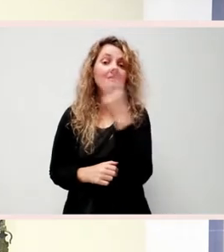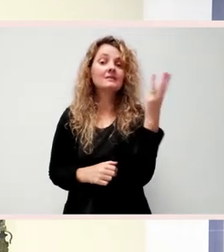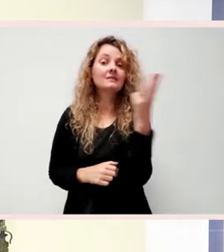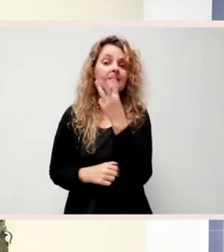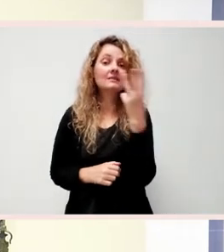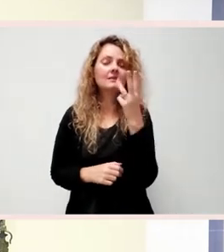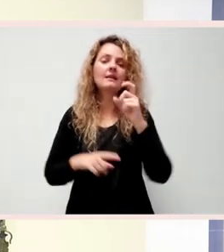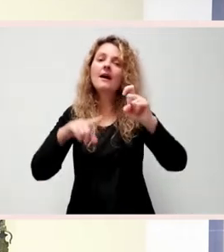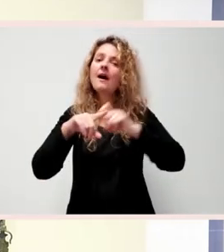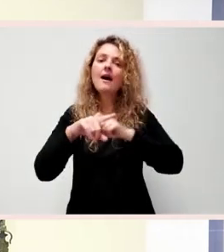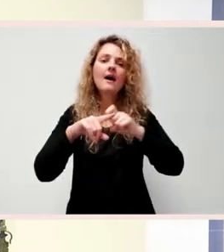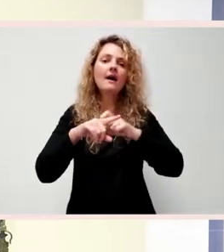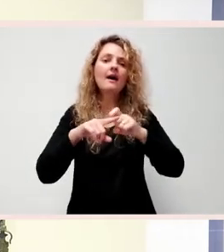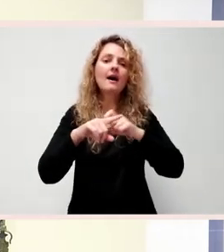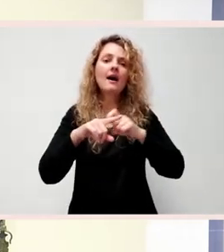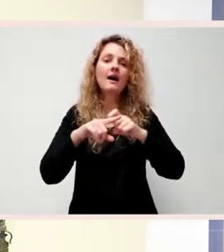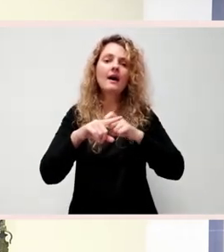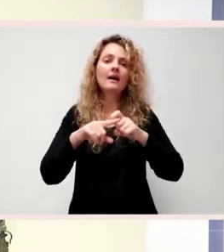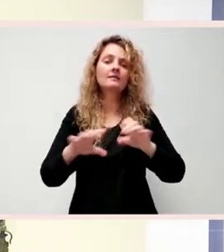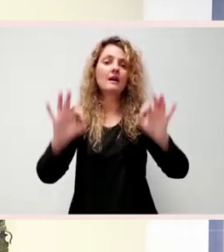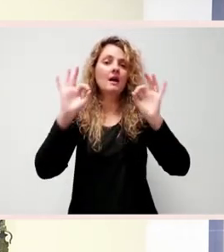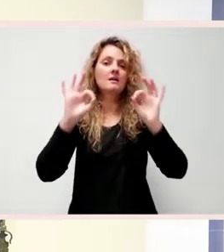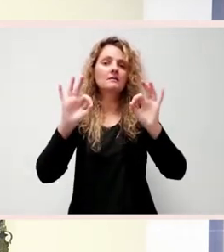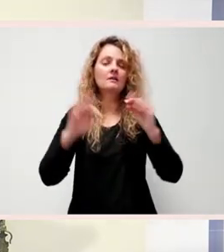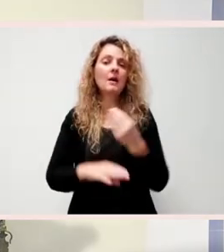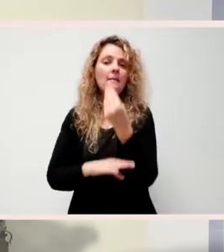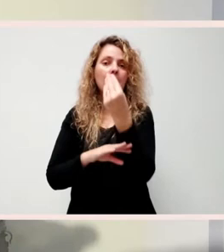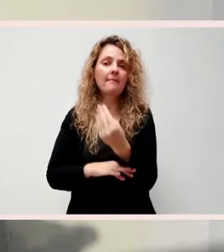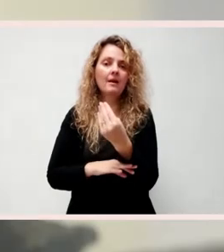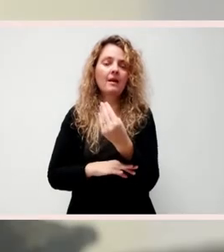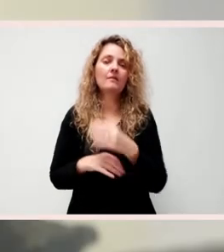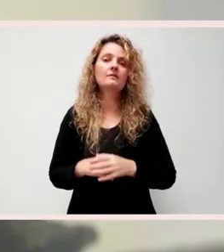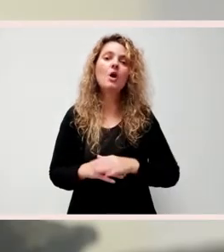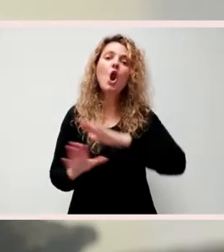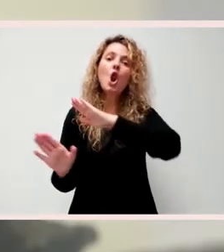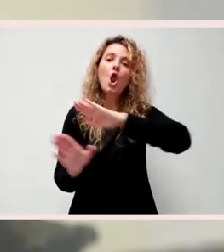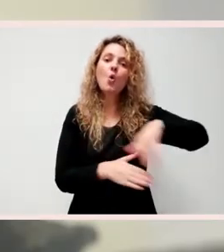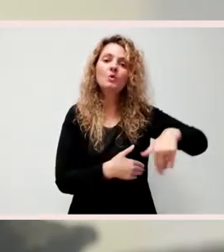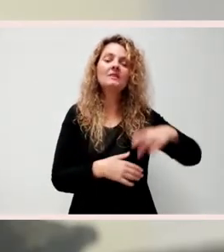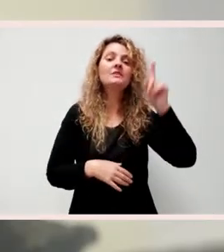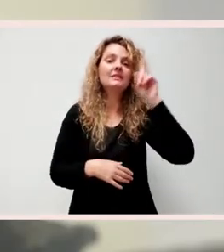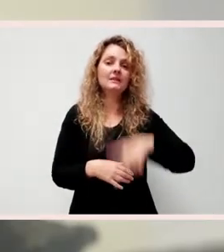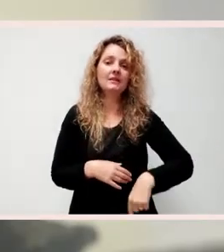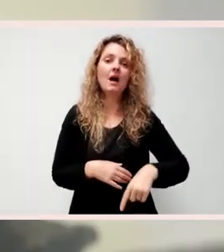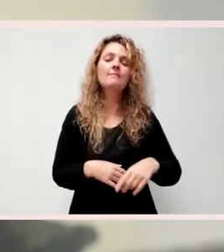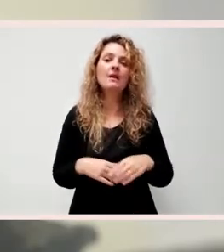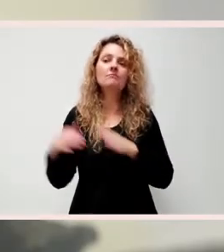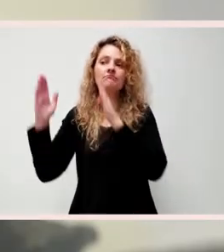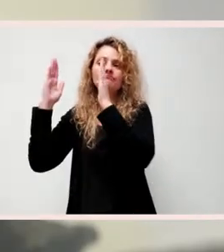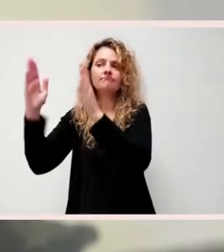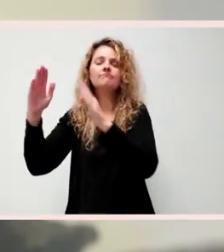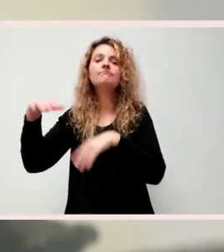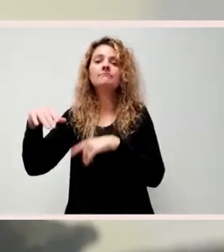que sería o que aparece na última parte da peza, que sería a cabeza, que sería un zoomorfo, bueno, un protomorfomorfo, neste caso de